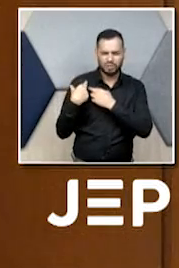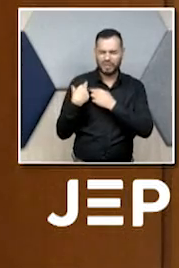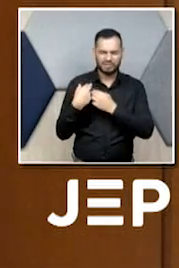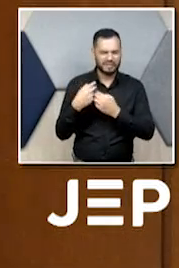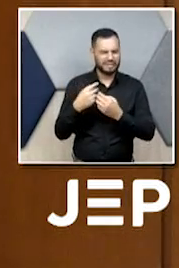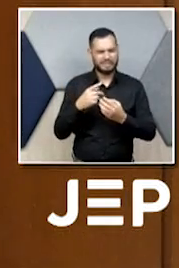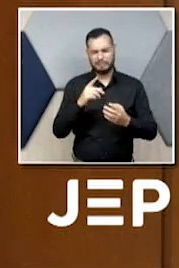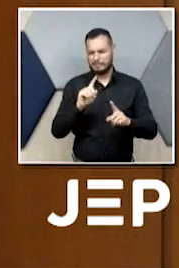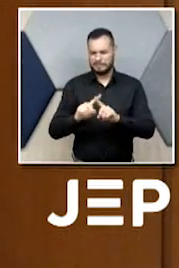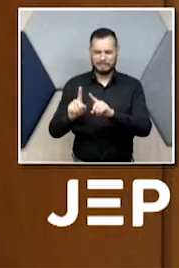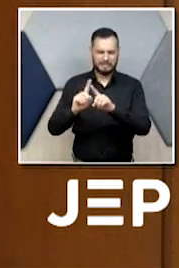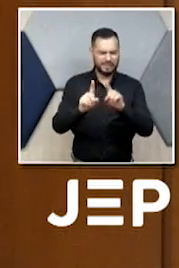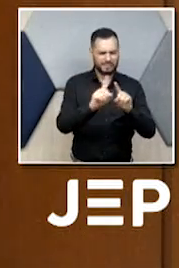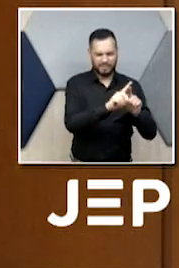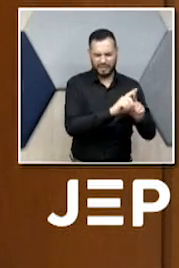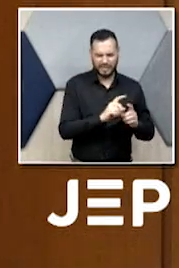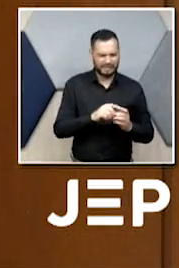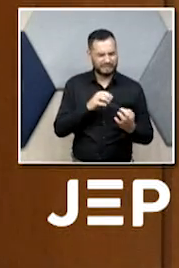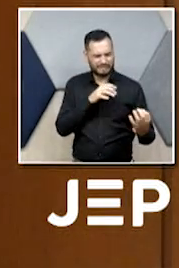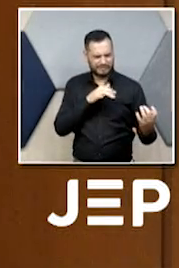representativos del conflicto armado interno.